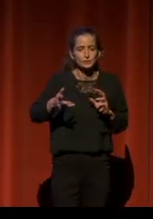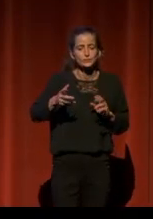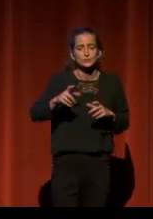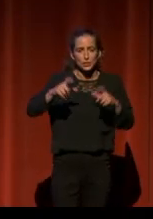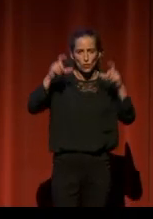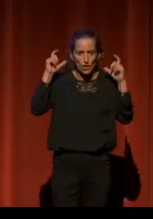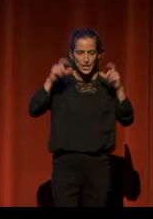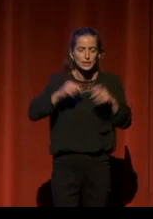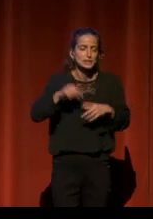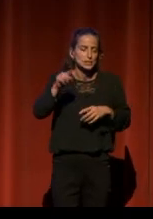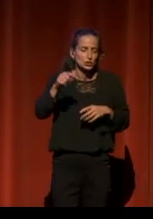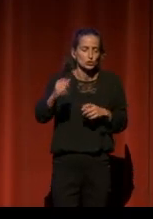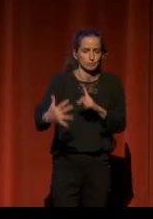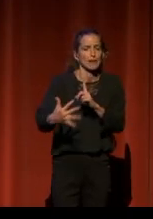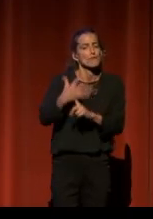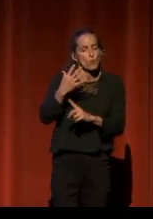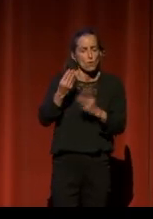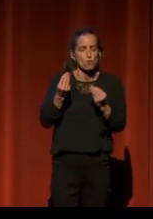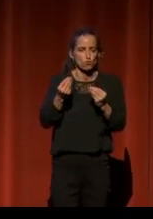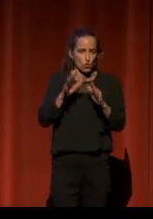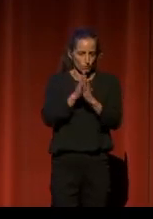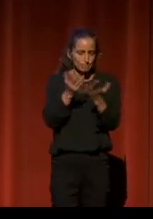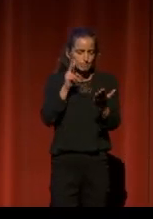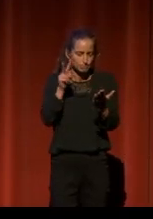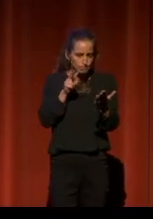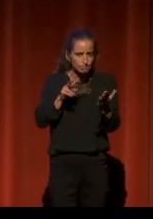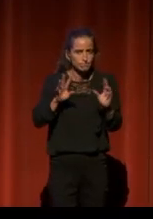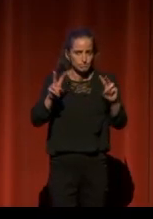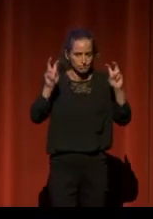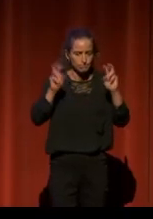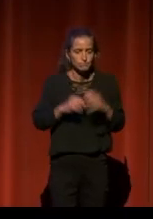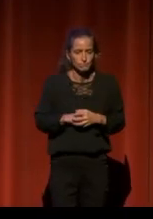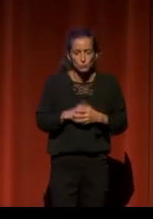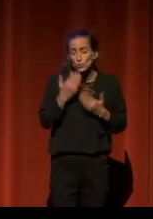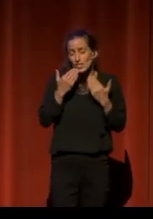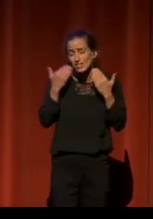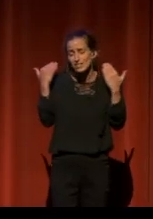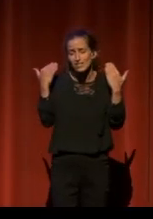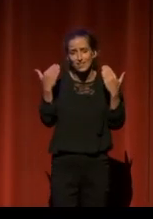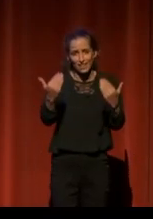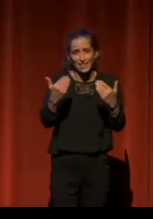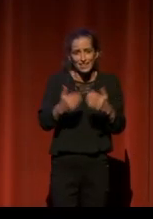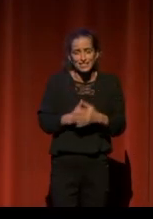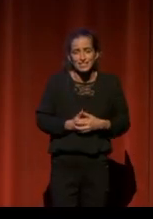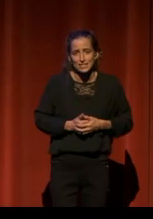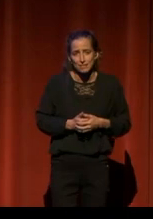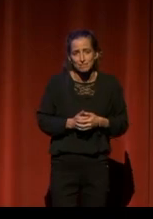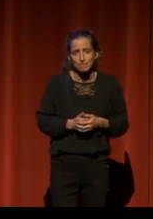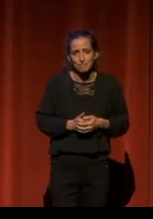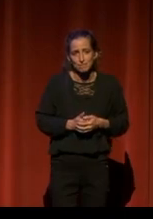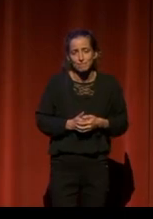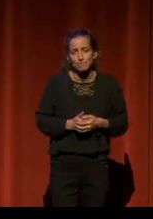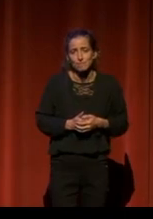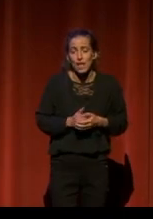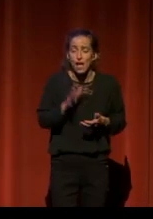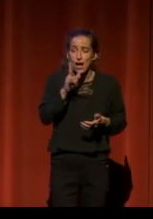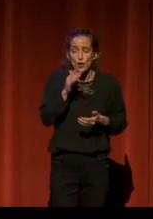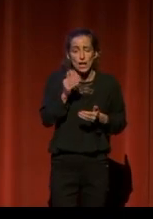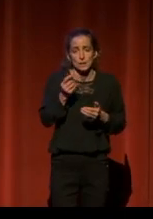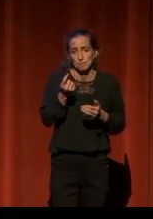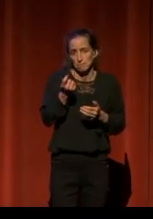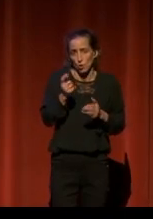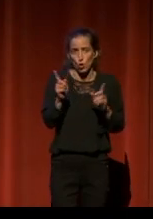filosofía pues me han influido mucho Muchas gracias lo dejo aquí ahora vamos a tener un tiempito para